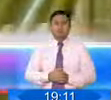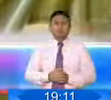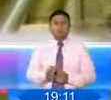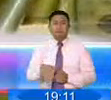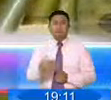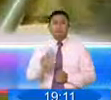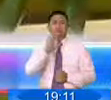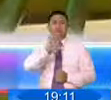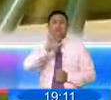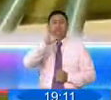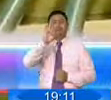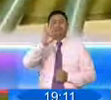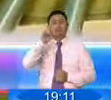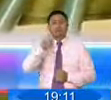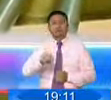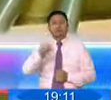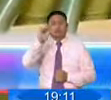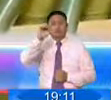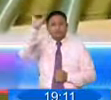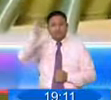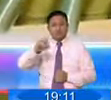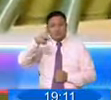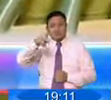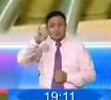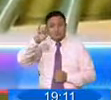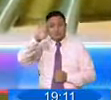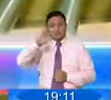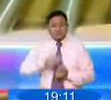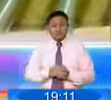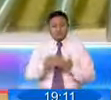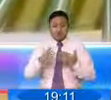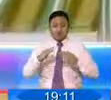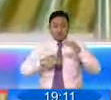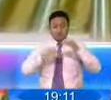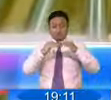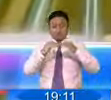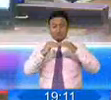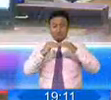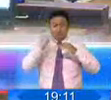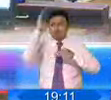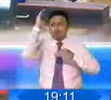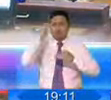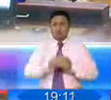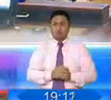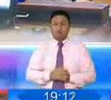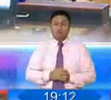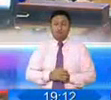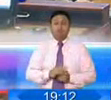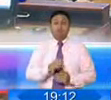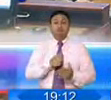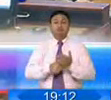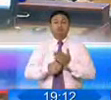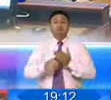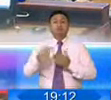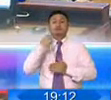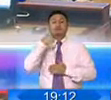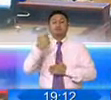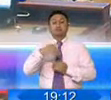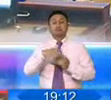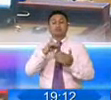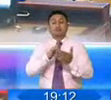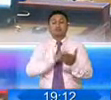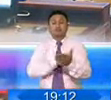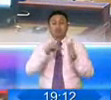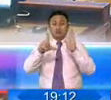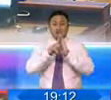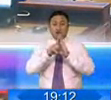en el 57% del PIB y ha superado el techo permitido. El ministro anuncia que en el proyecto de ley económico que enviarán